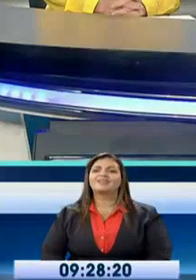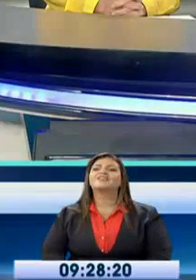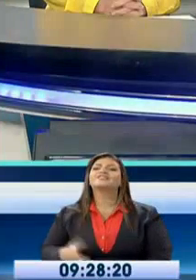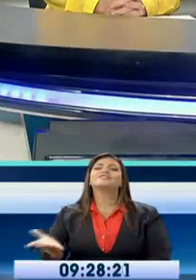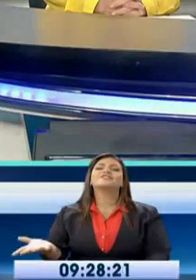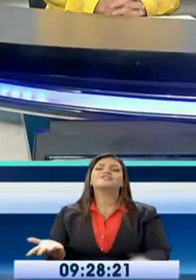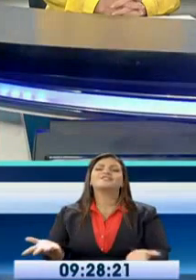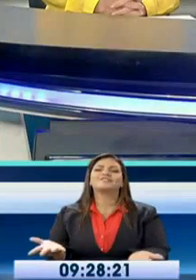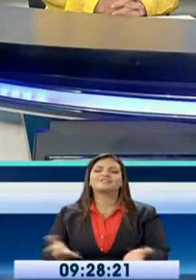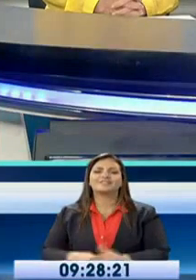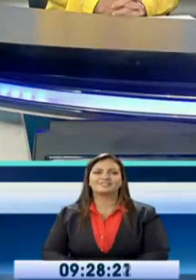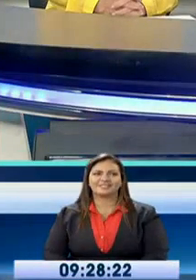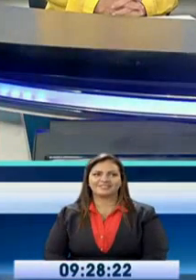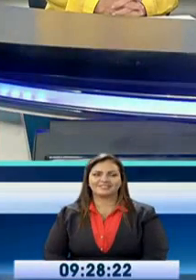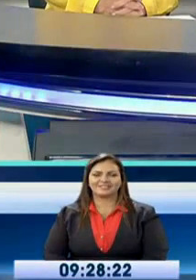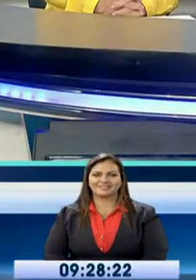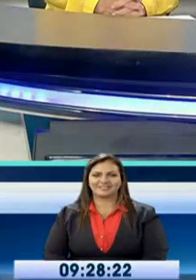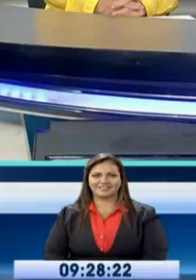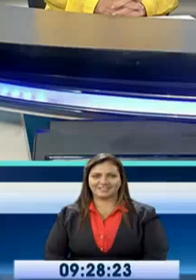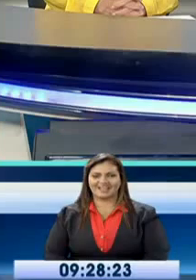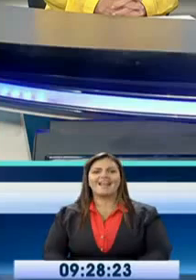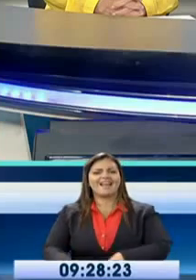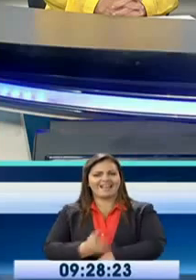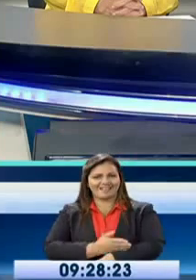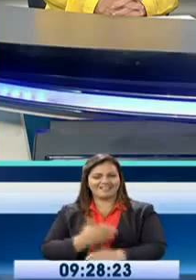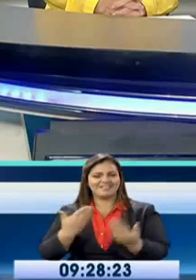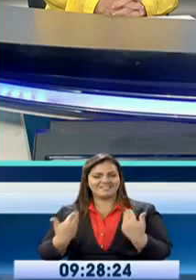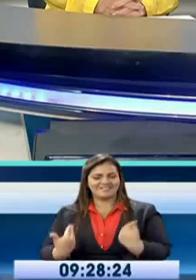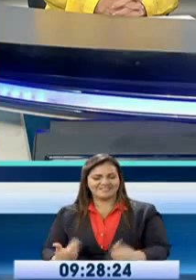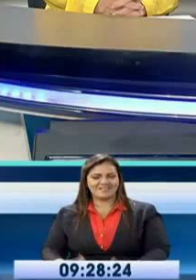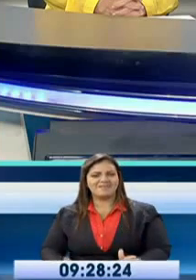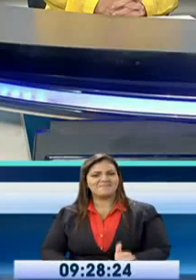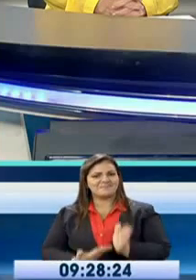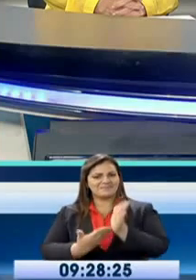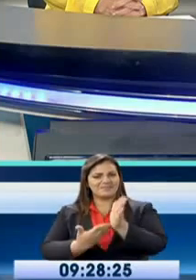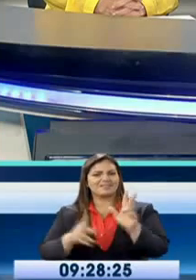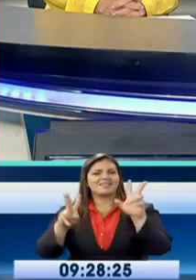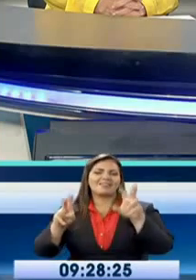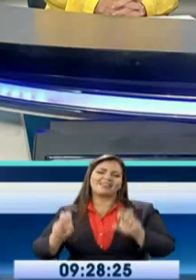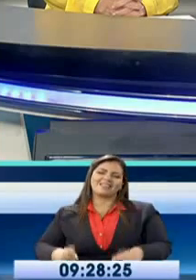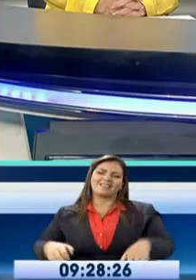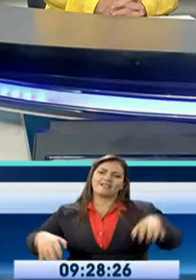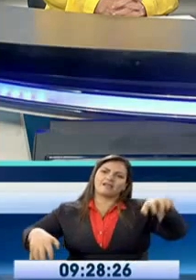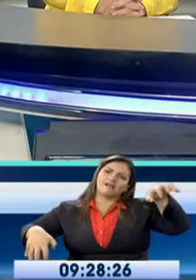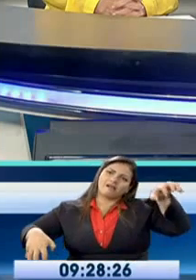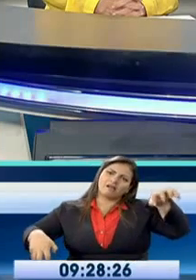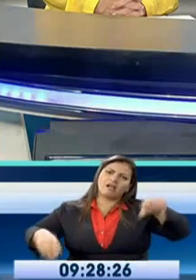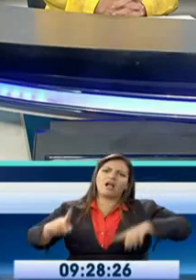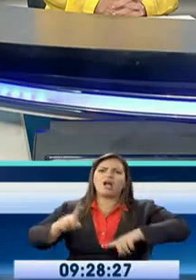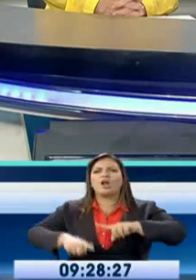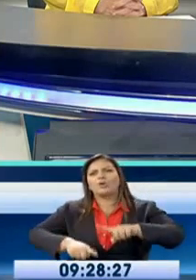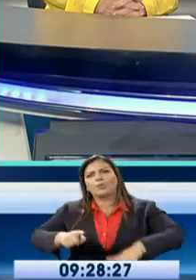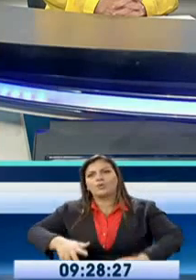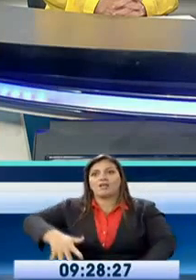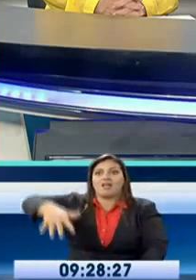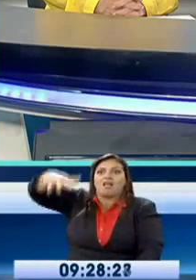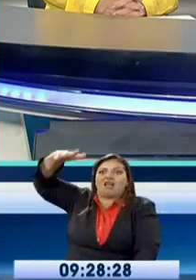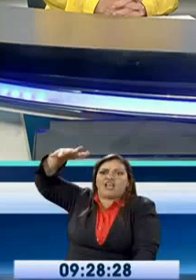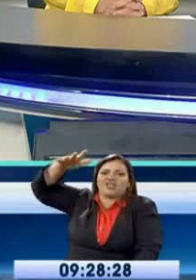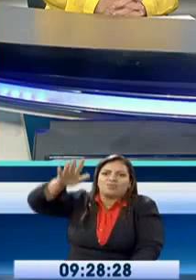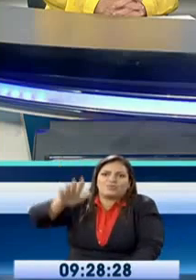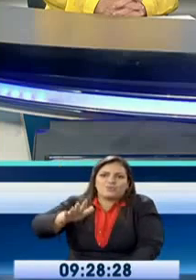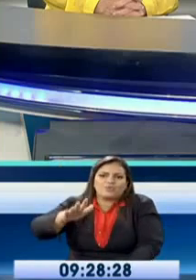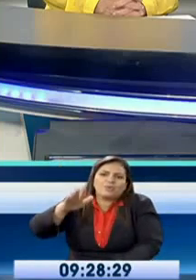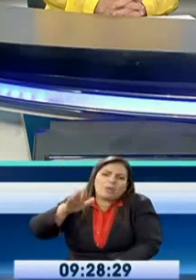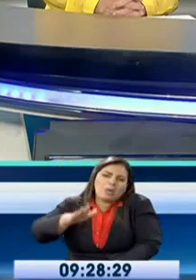Claro que sí, fíjate que no solamente hemos presentado ya días atrás los años viejos, tamaño normal, los pequeñitos, los medianos, claro. Bueno, ya vamos subiendo